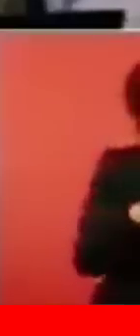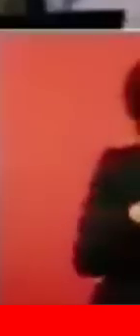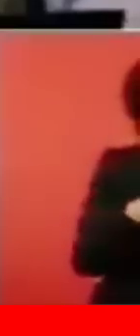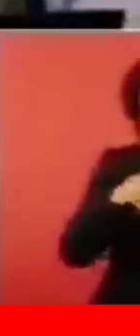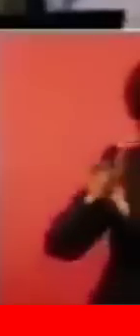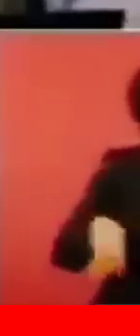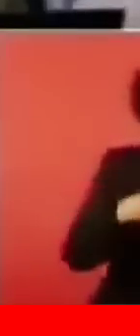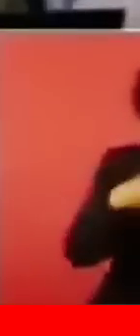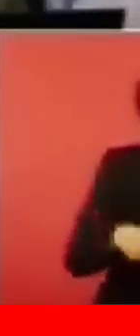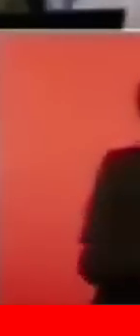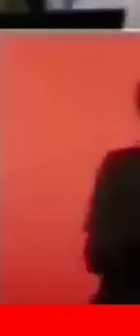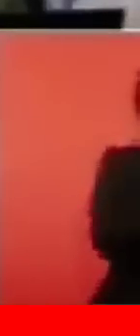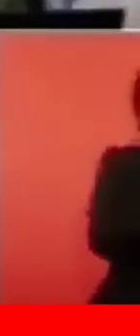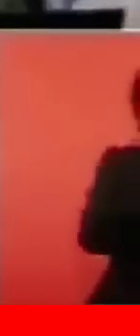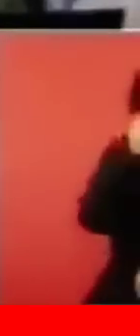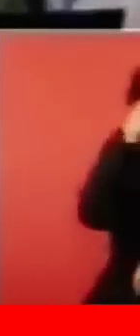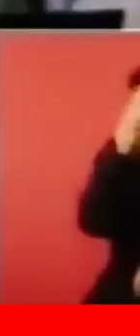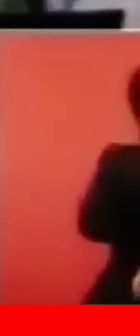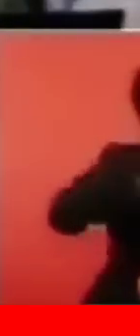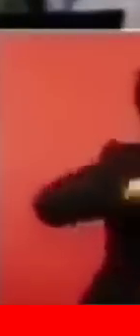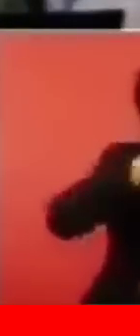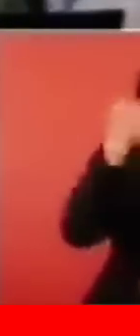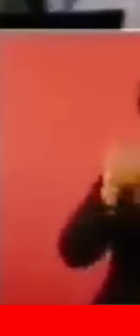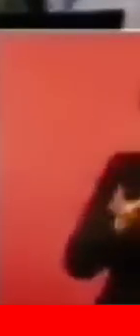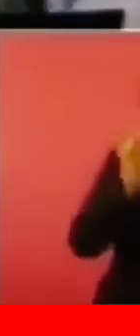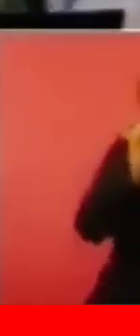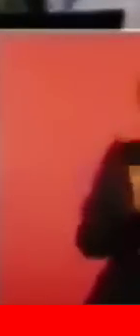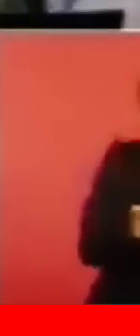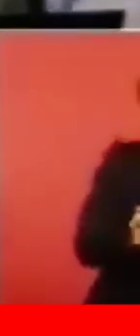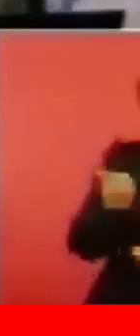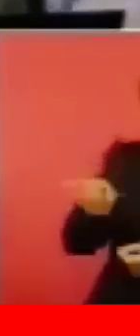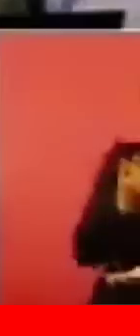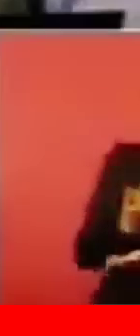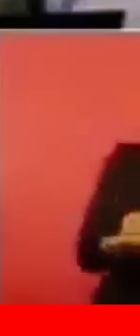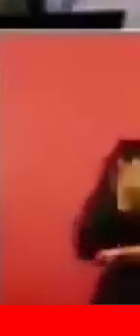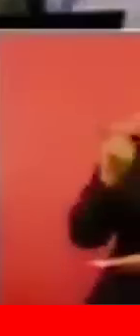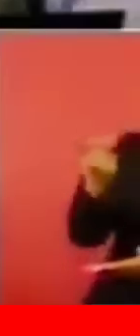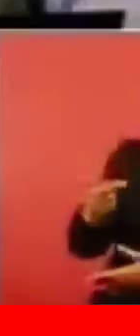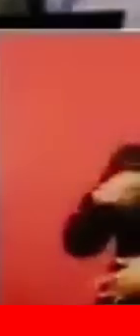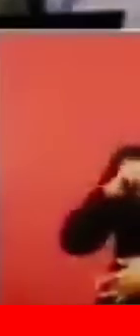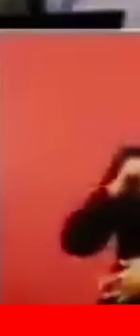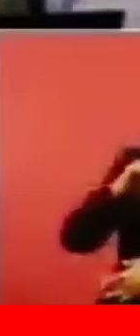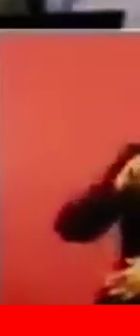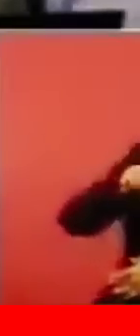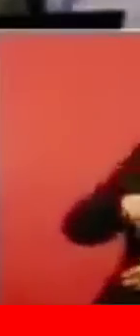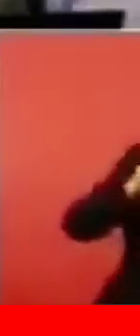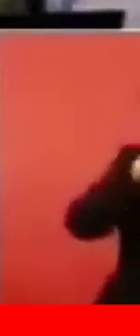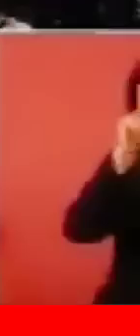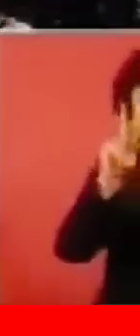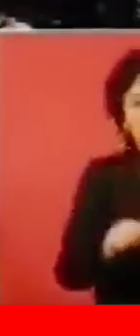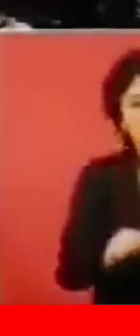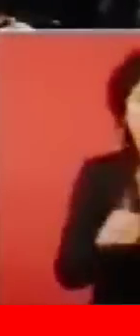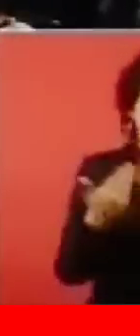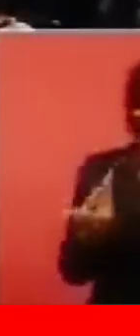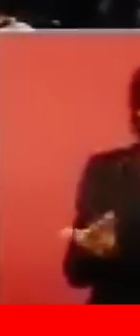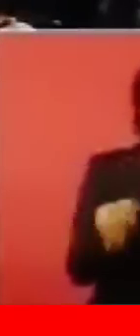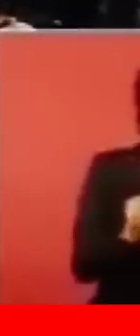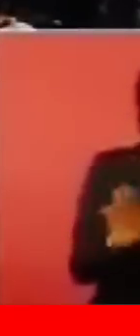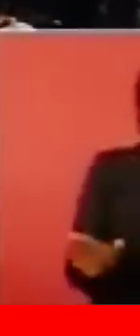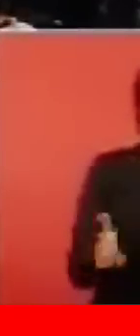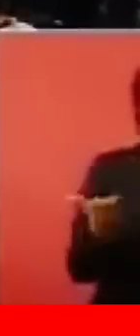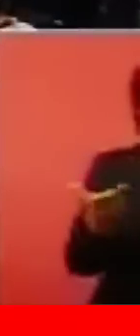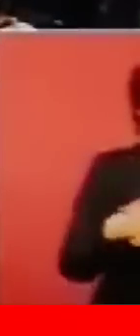nivel de fanatismo o de lambisconería por parte de los chayoteros o reporteros pagados de López Obrador